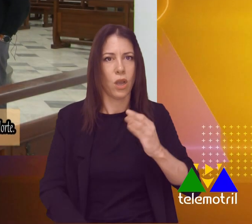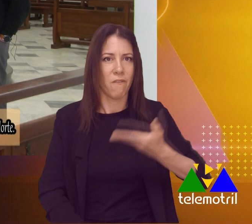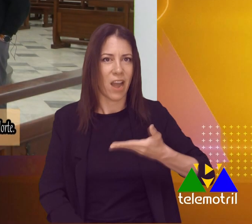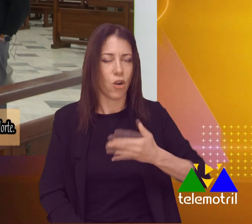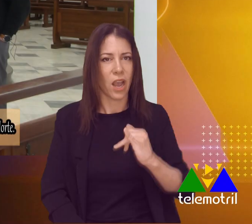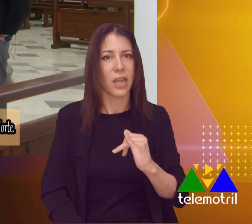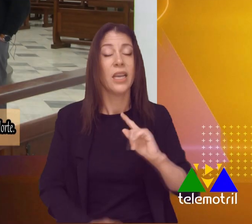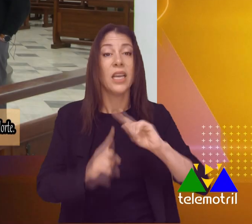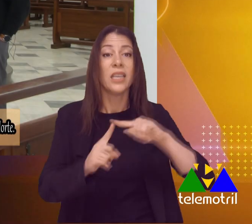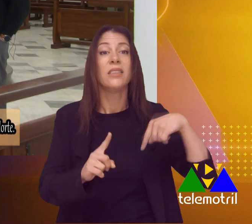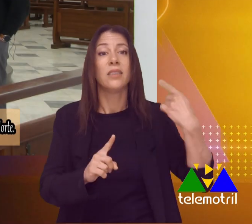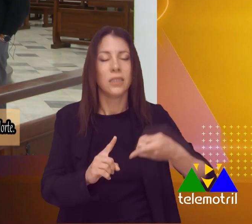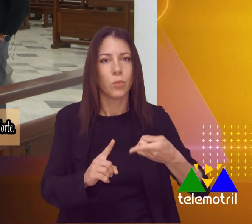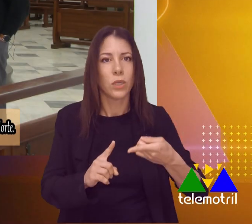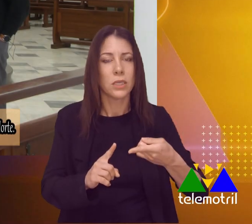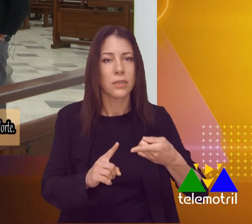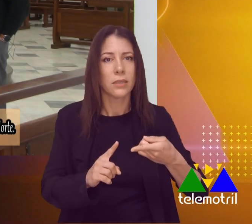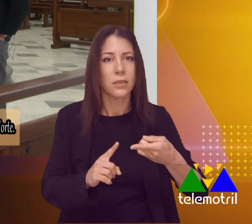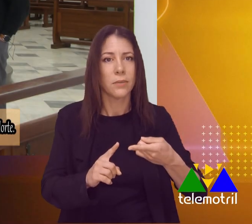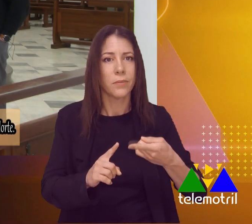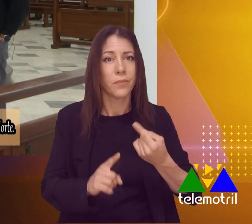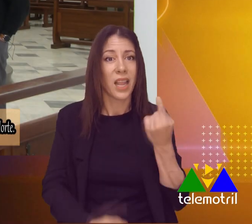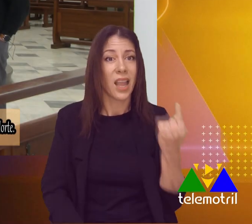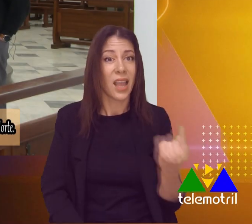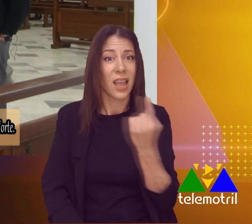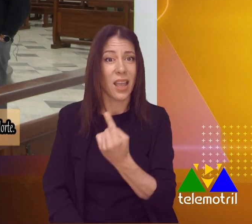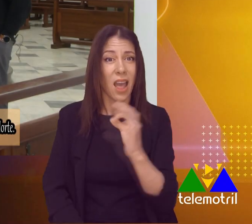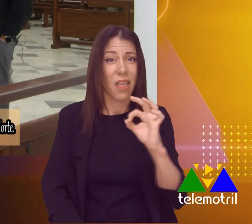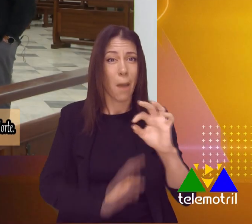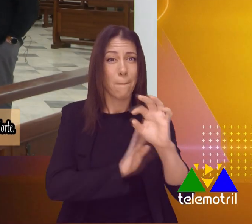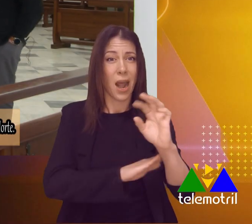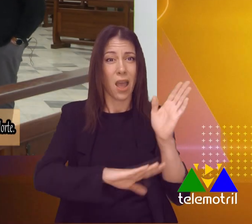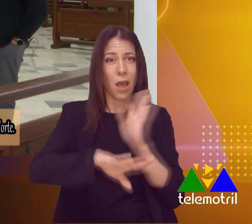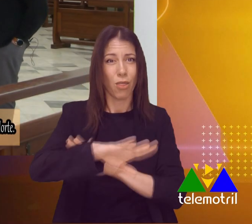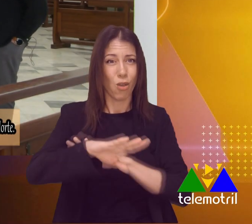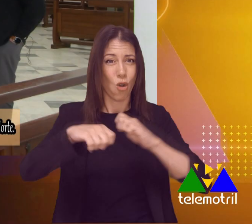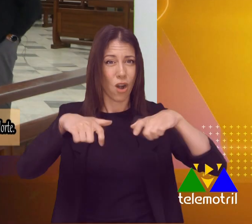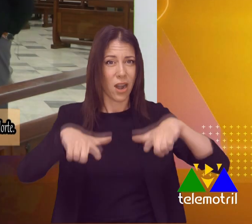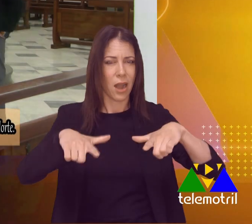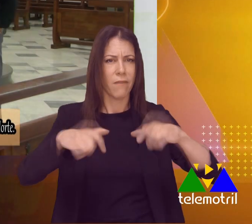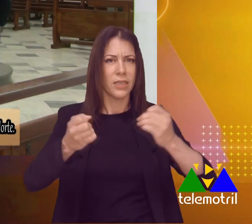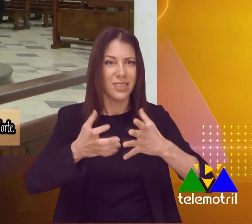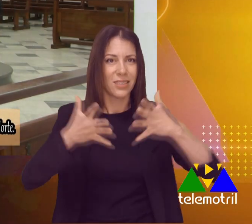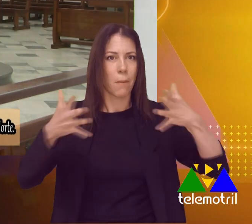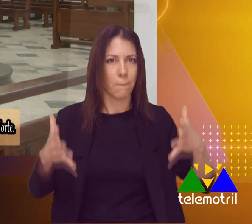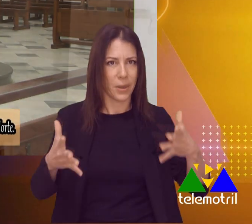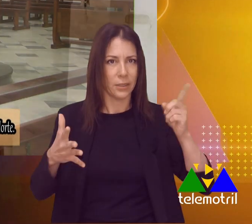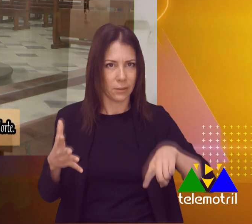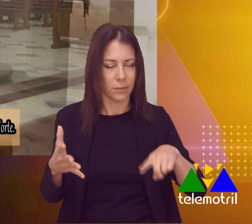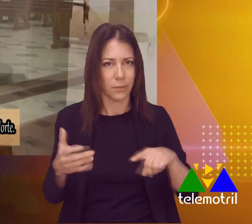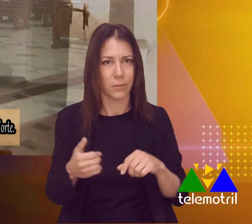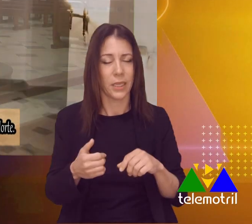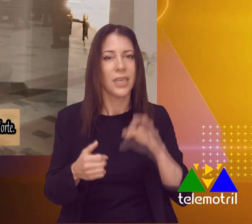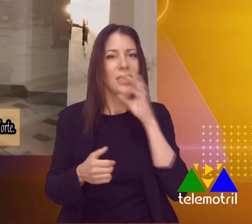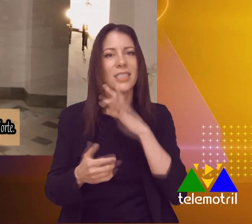arquitectónico. Posteriormente, en cada brazo de la nave de crucero se amplía.